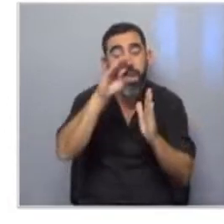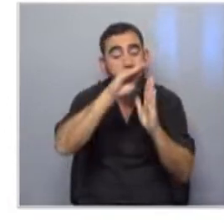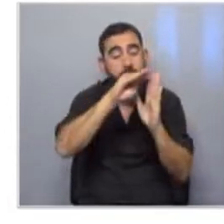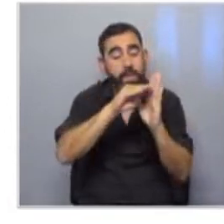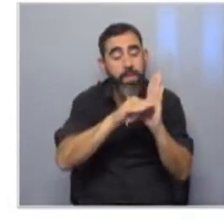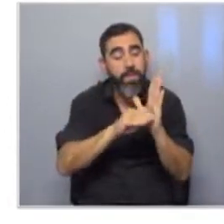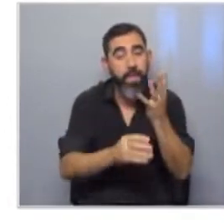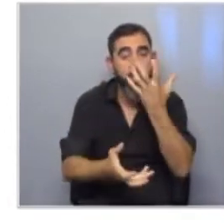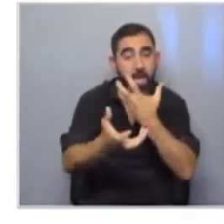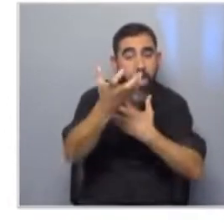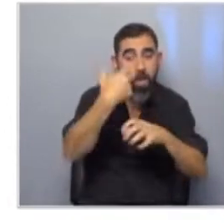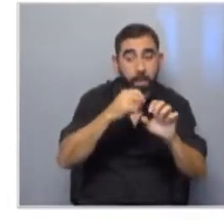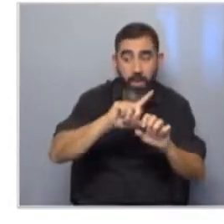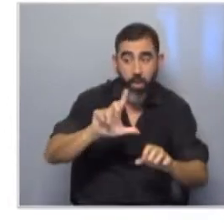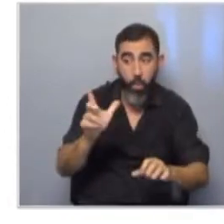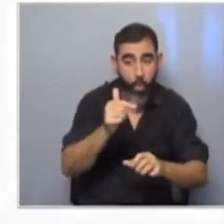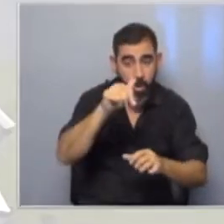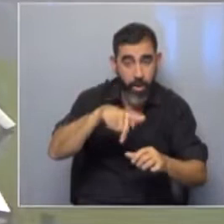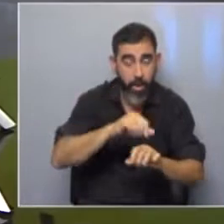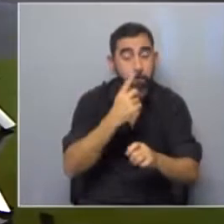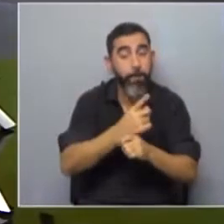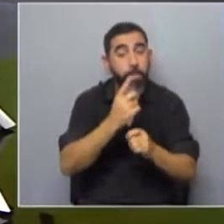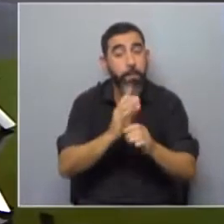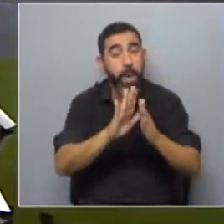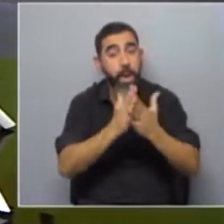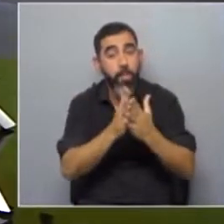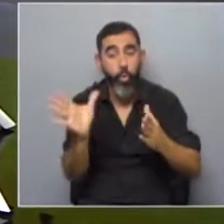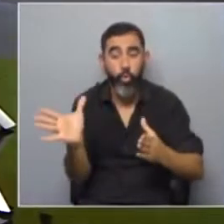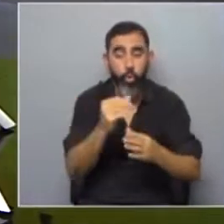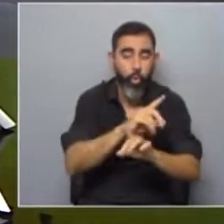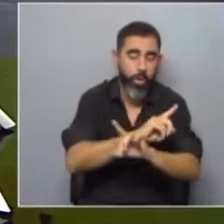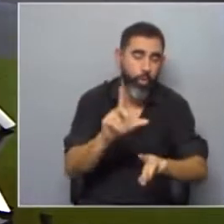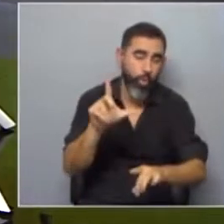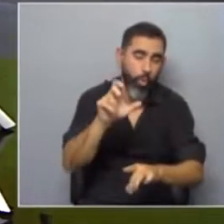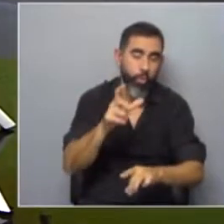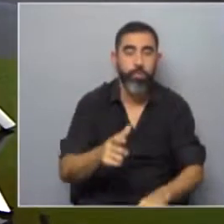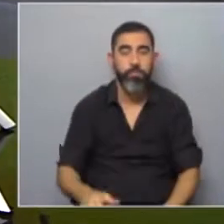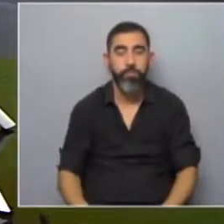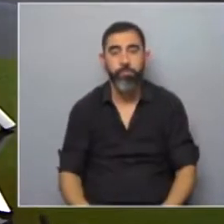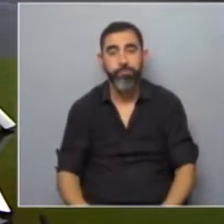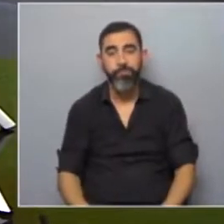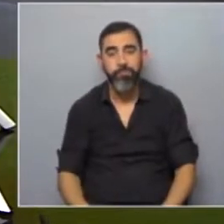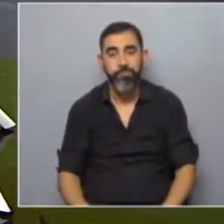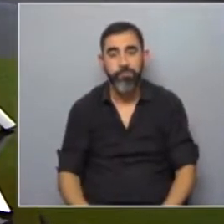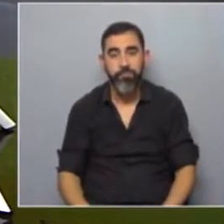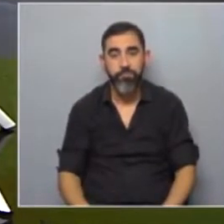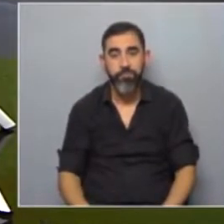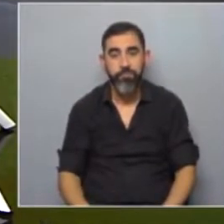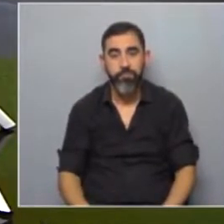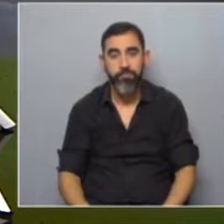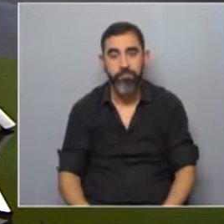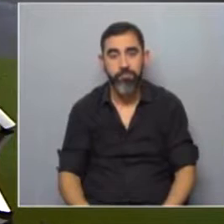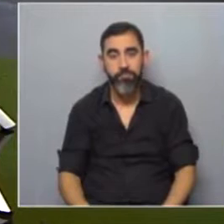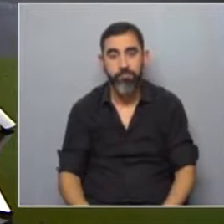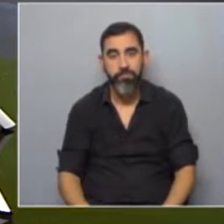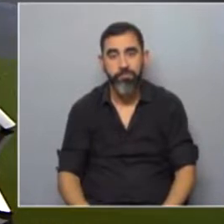pero te dio la ocasión de hacer un próximo libro. Y ahora tiene que cumplir. Ahora que cumplir. Son libros, aclaremos, que tratan sobre especies que están